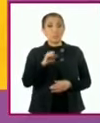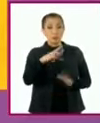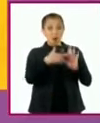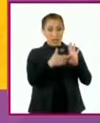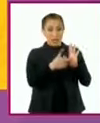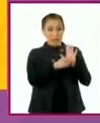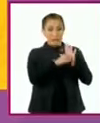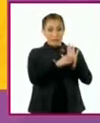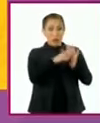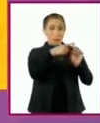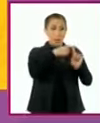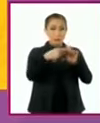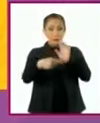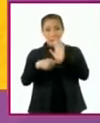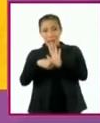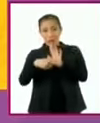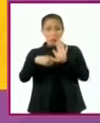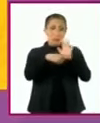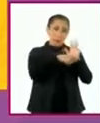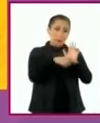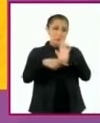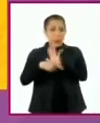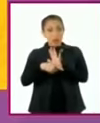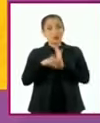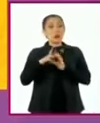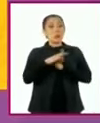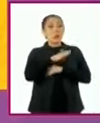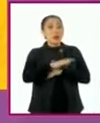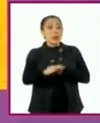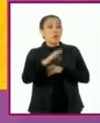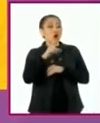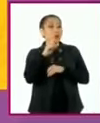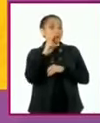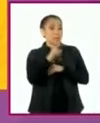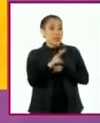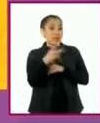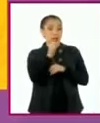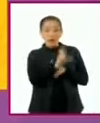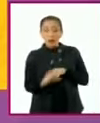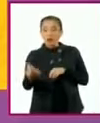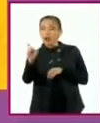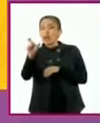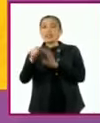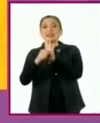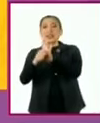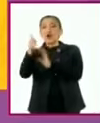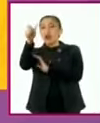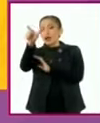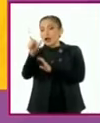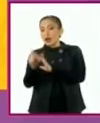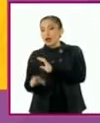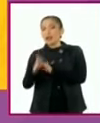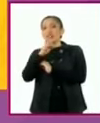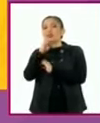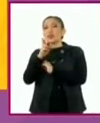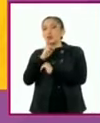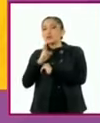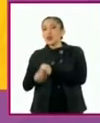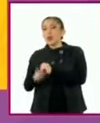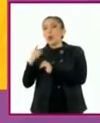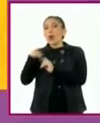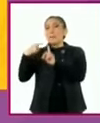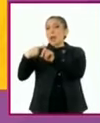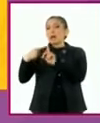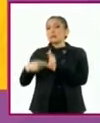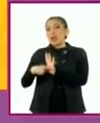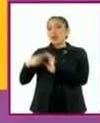los signos de la multiplicación, podemos anticipar el signo de la incógnita en cada ecuación, como pueden observar.